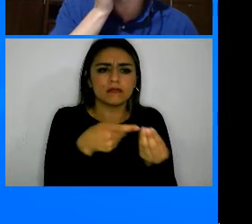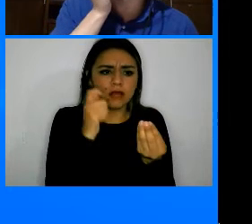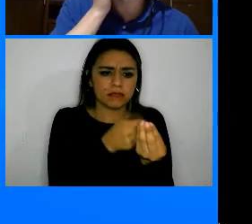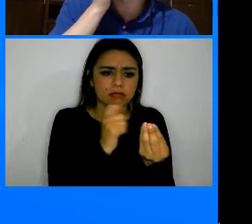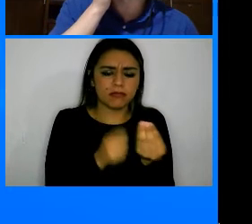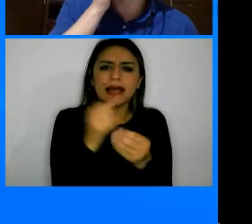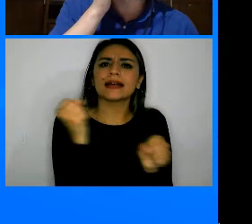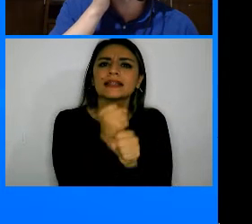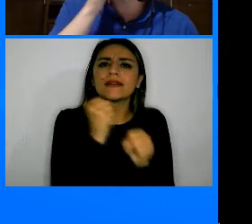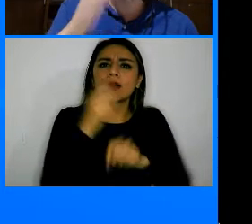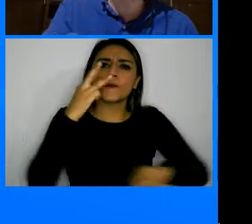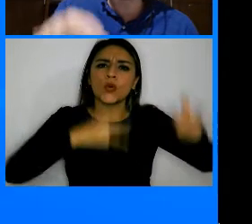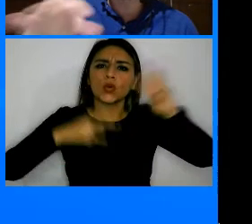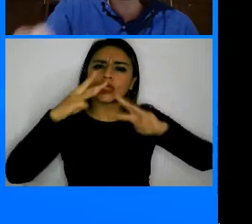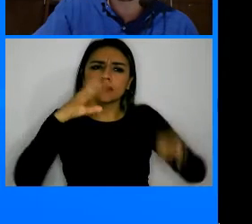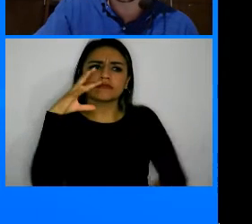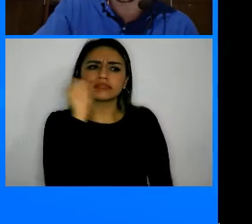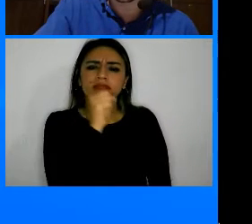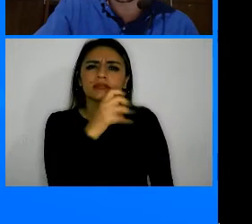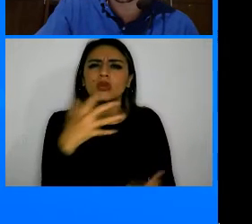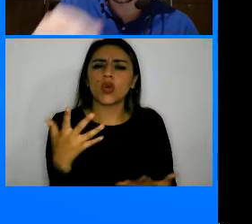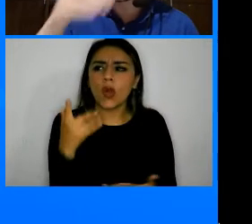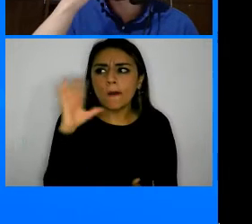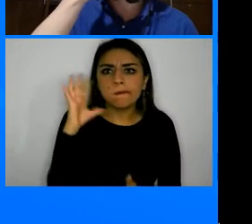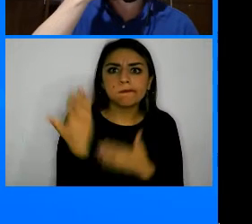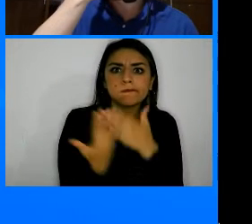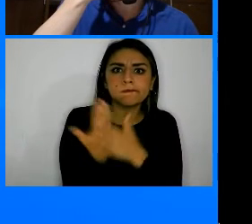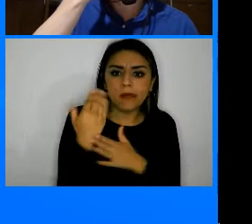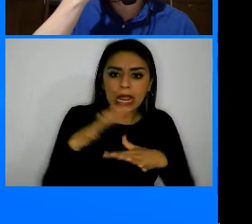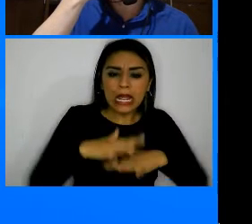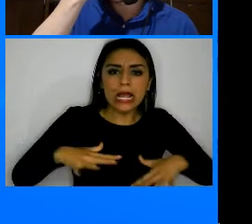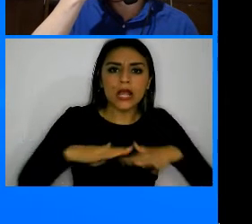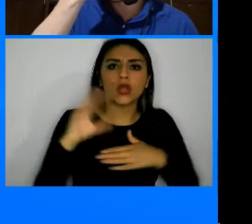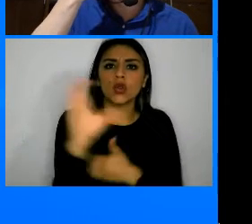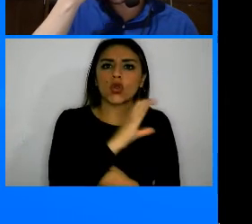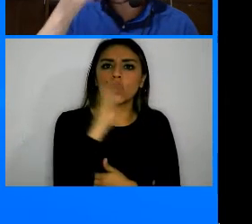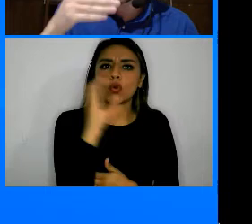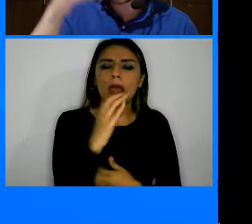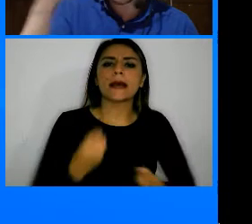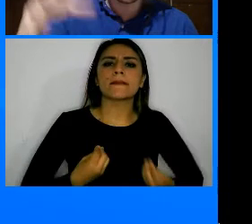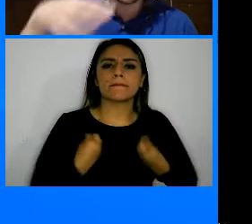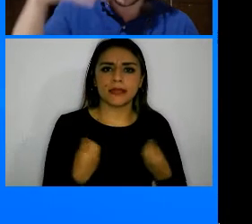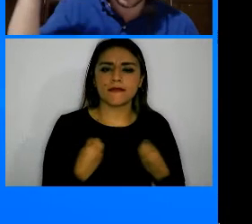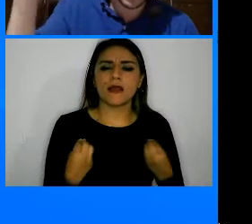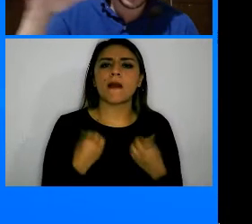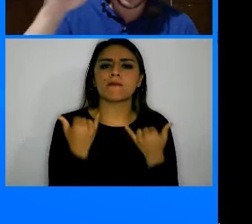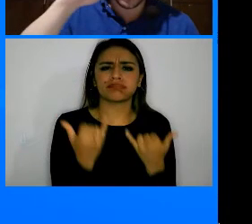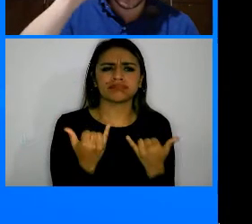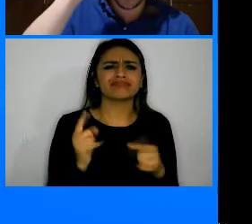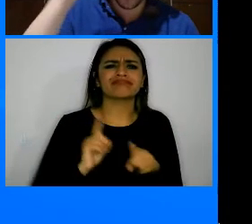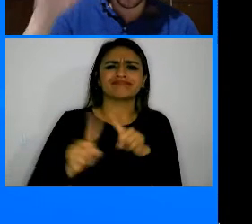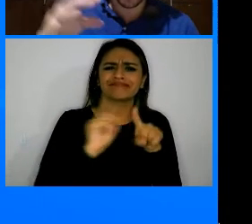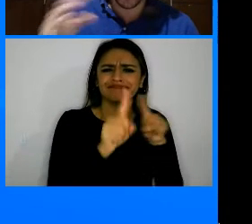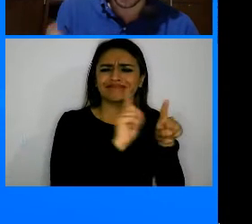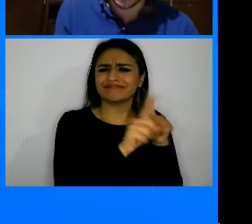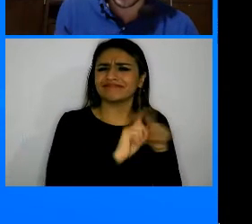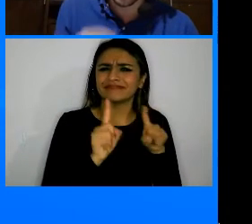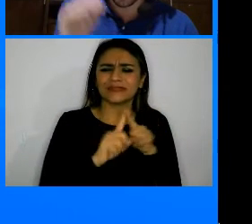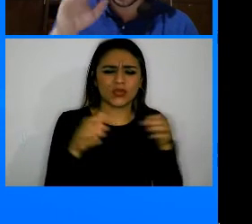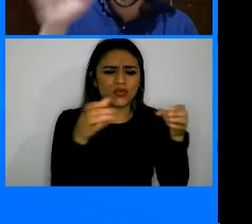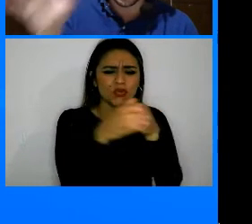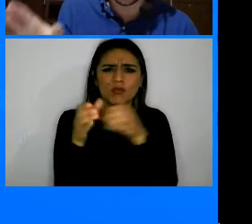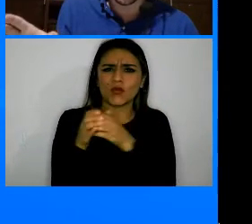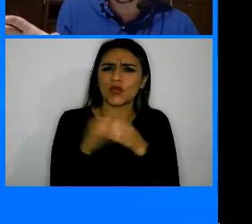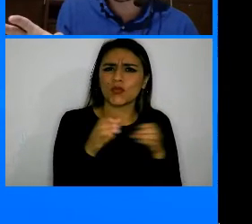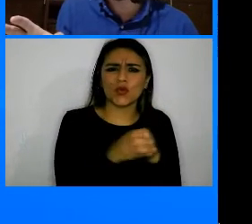trabajar en el museo, me di cuenta que solo en el actual territorio colombiano habitaron decenas de grupos sociales